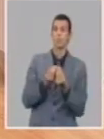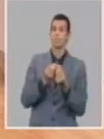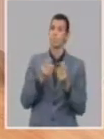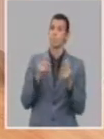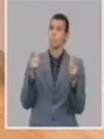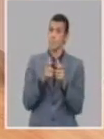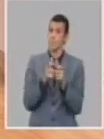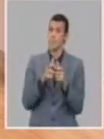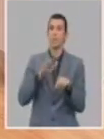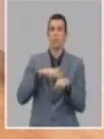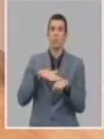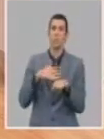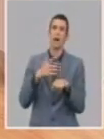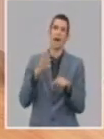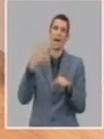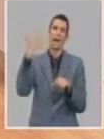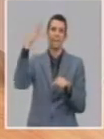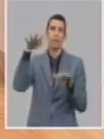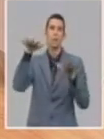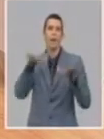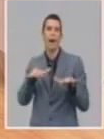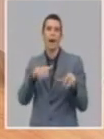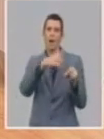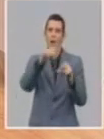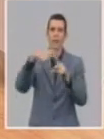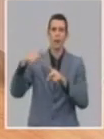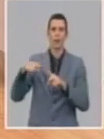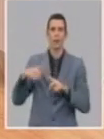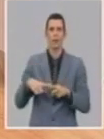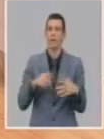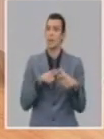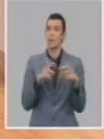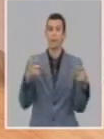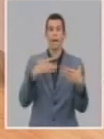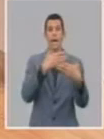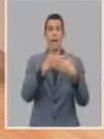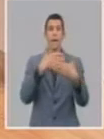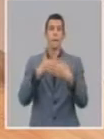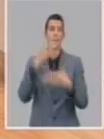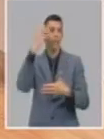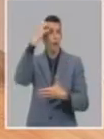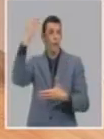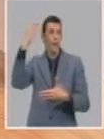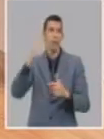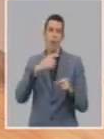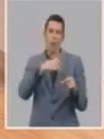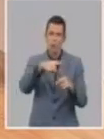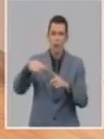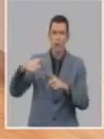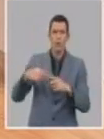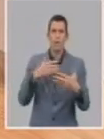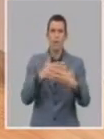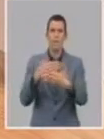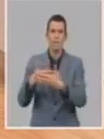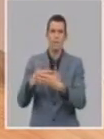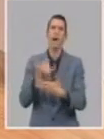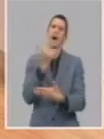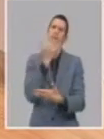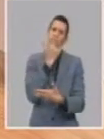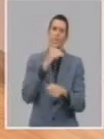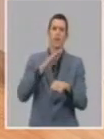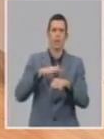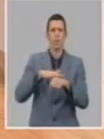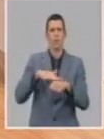tienen no sólo nuestras entidades estatales y nuestras empresas sino también como se explicaba por la ministra de trabajo